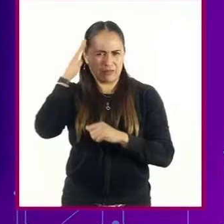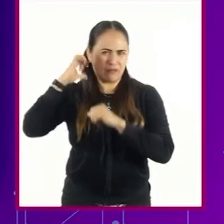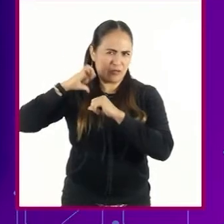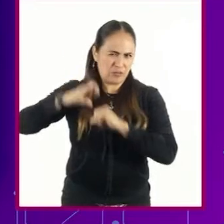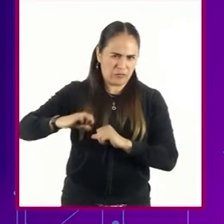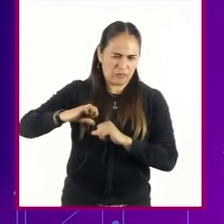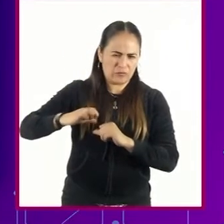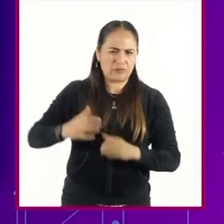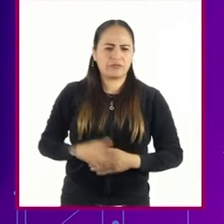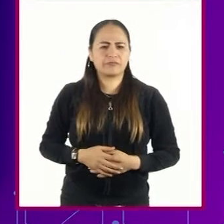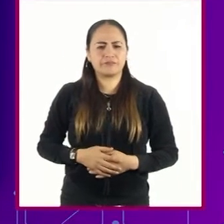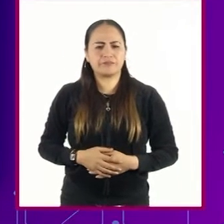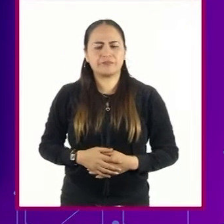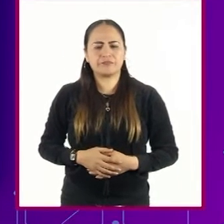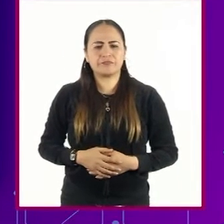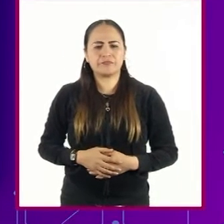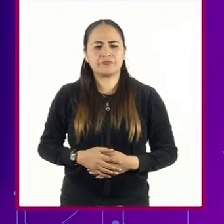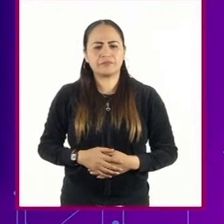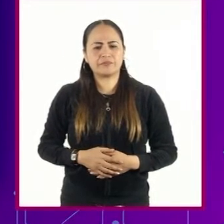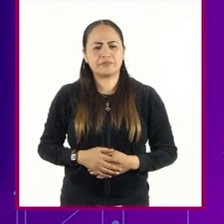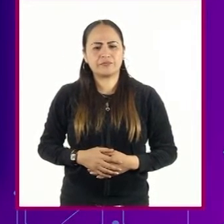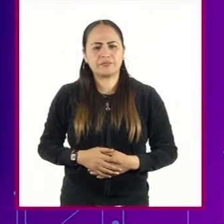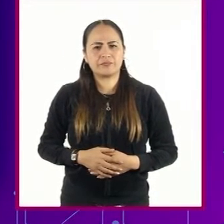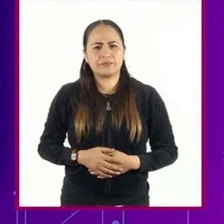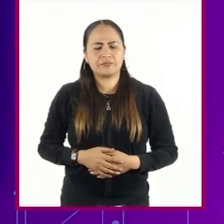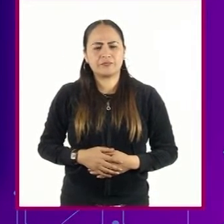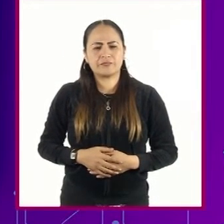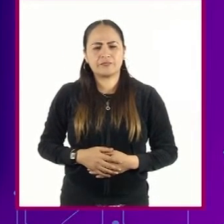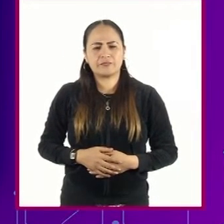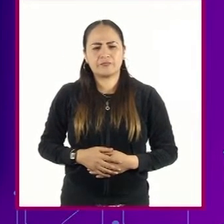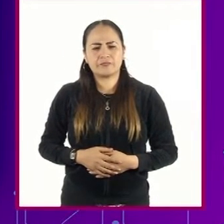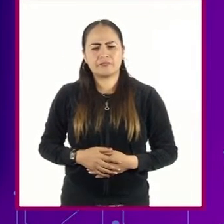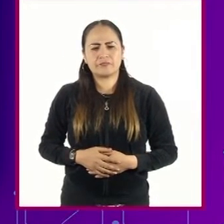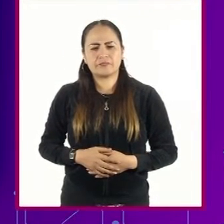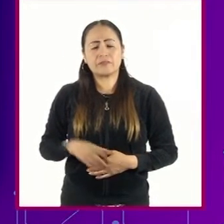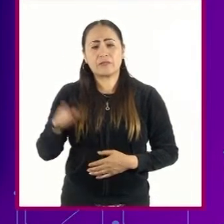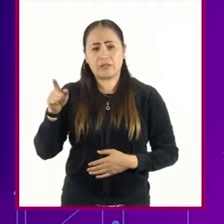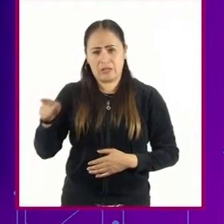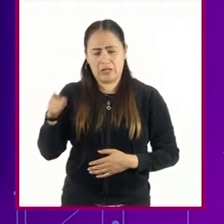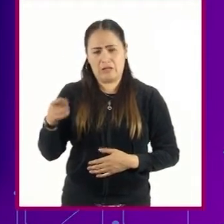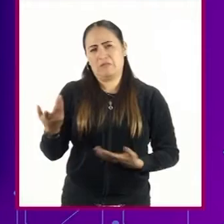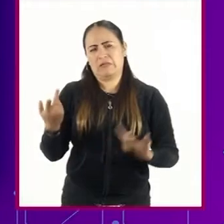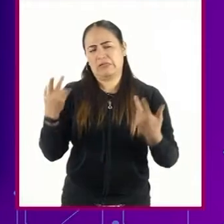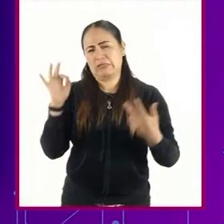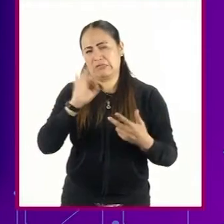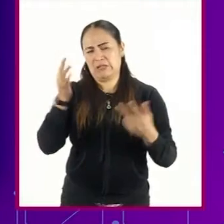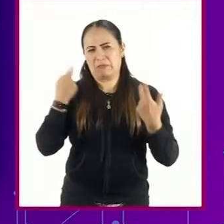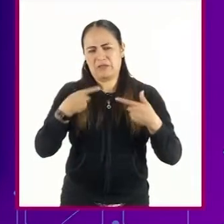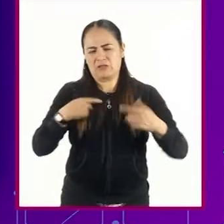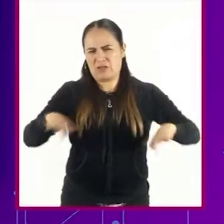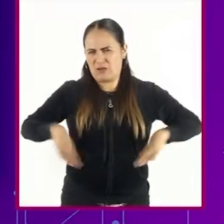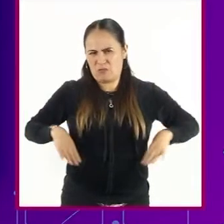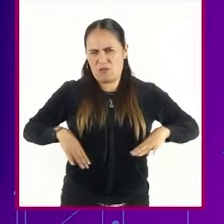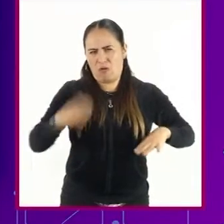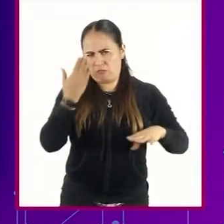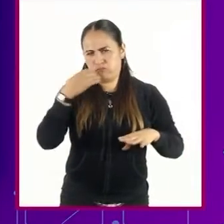digamos, de hecho, la autoridad que, digamos, que ejerce el más apto, por ejemplo, entre los